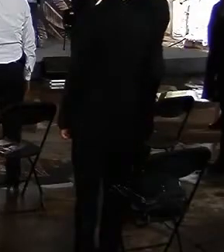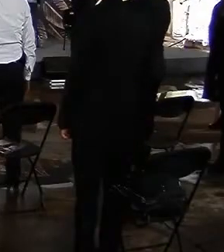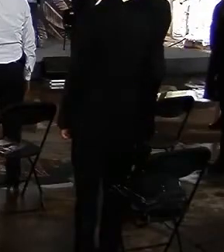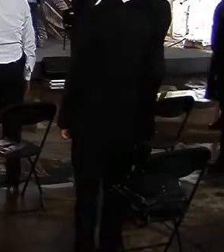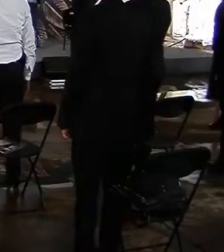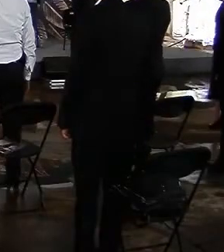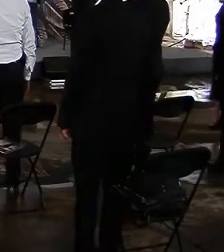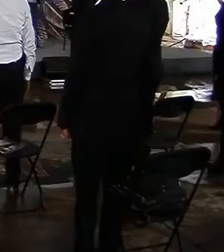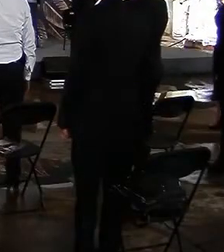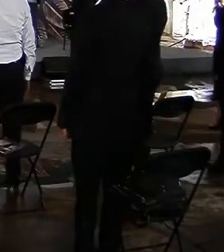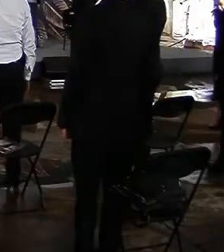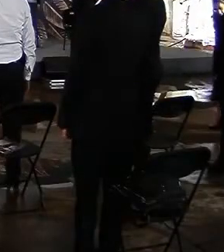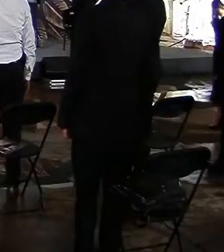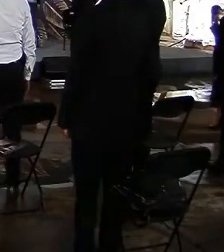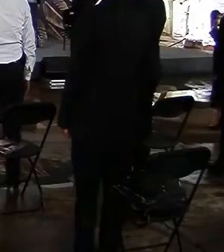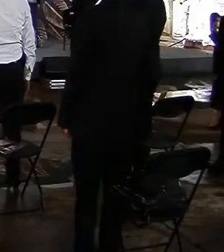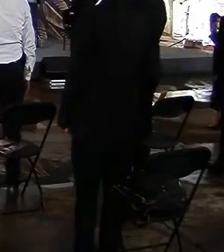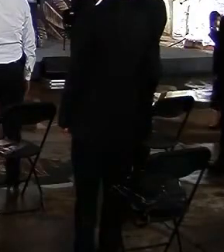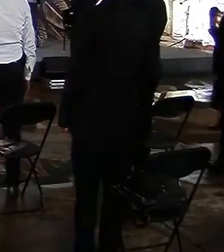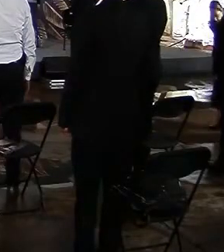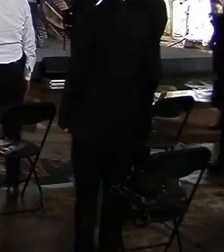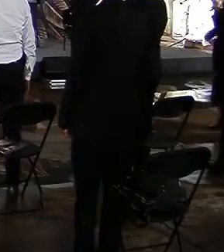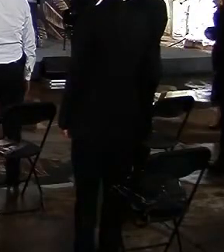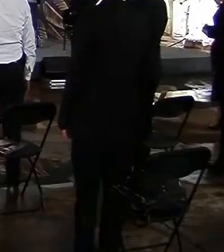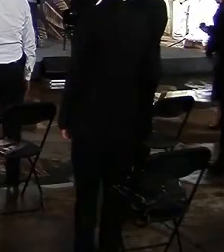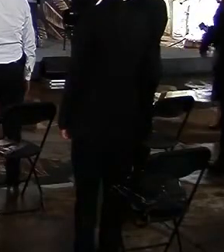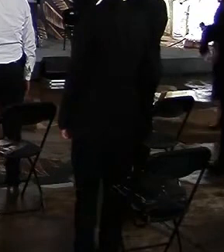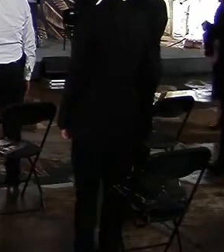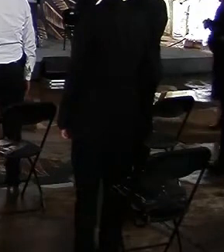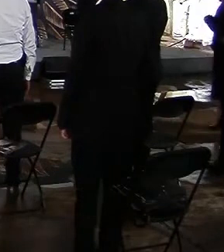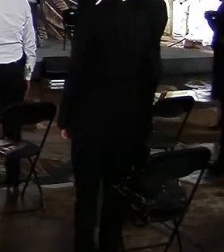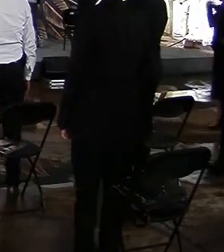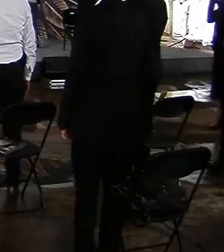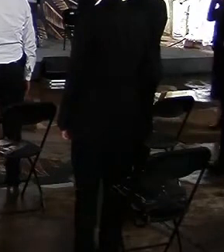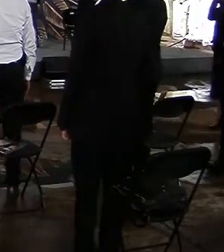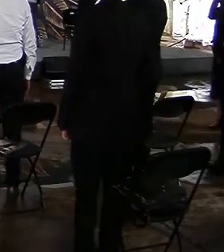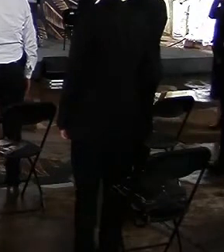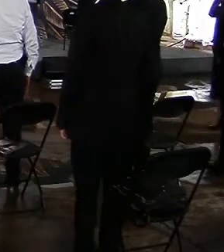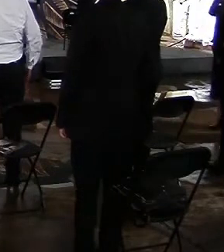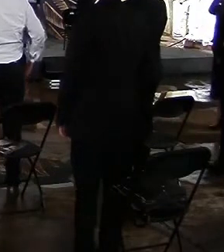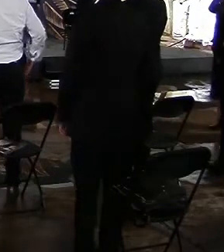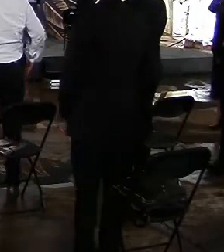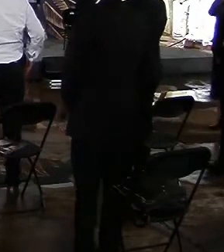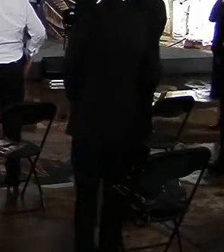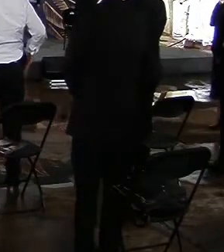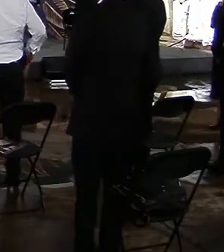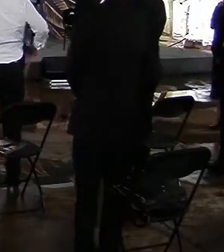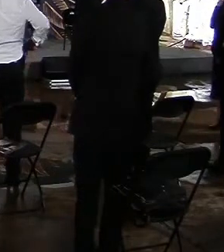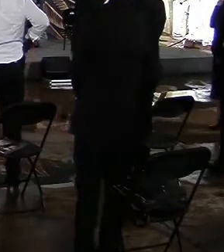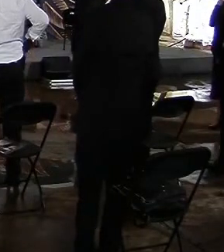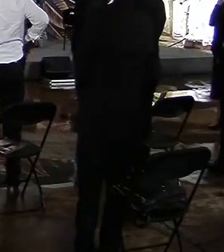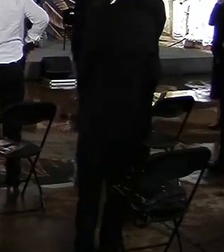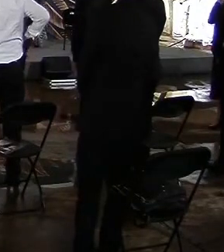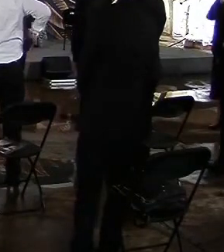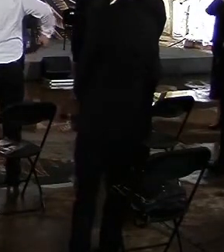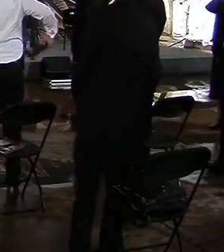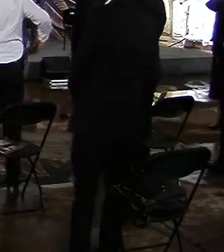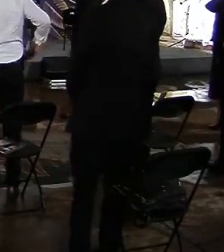Se agradece la presencia del presidente de México, de su esposa, así como de las personalidades que lo acompañaron.